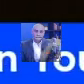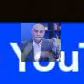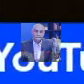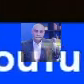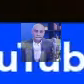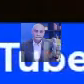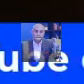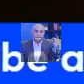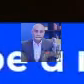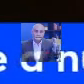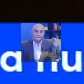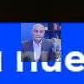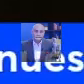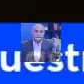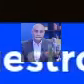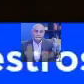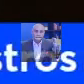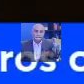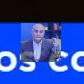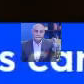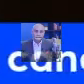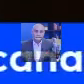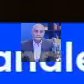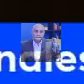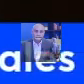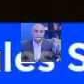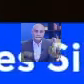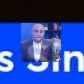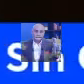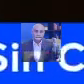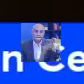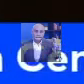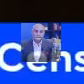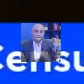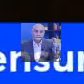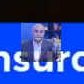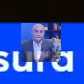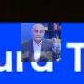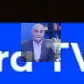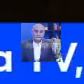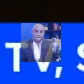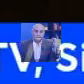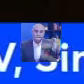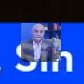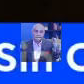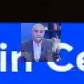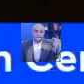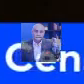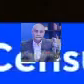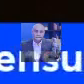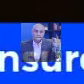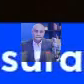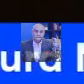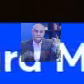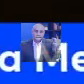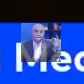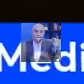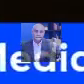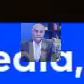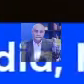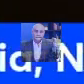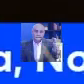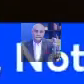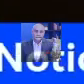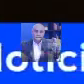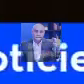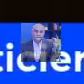no podemos dejar de hablar de la deuda que tiene con nuestro país el gobierno norteamericano y con todo el continente, y por eso el